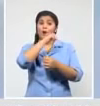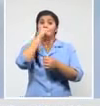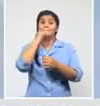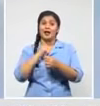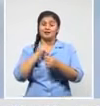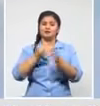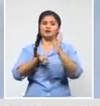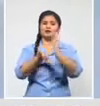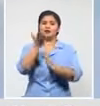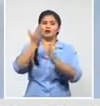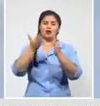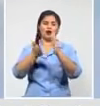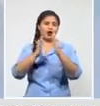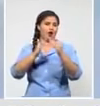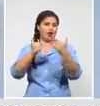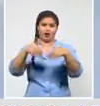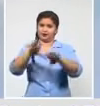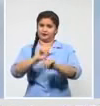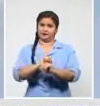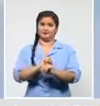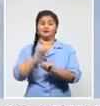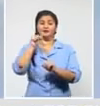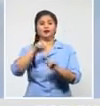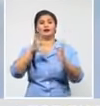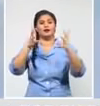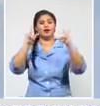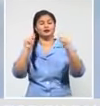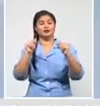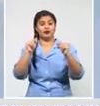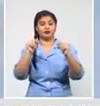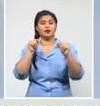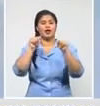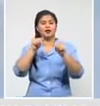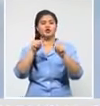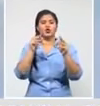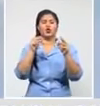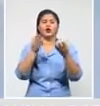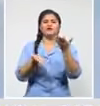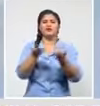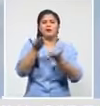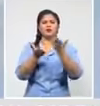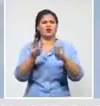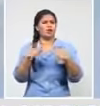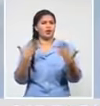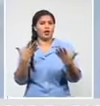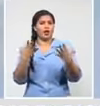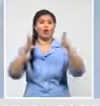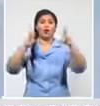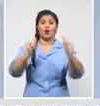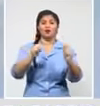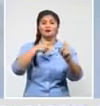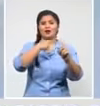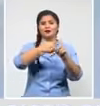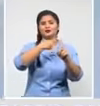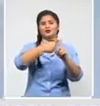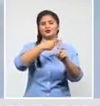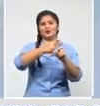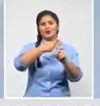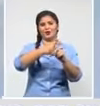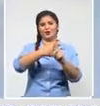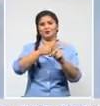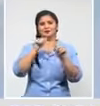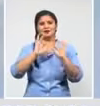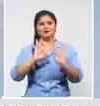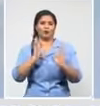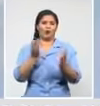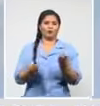complicaciones. No, es que el número de altas está en correspondencia con el número de casos que van